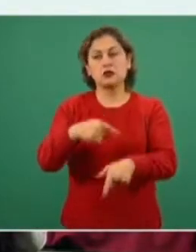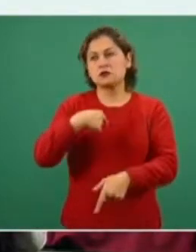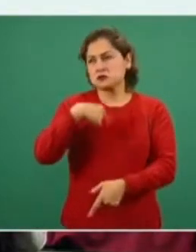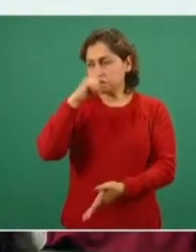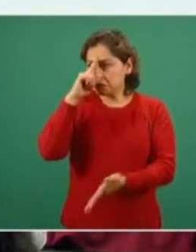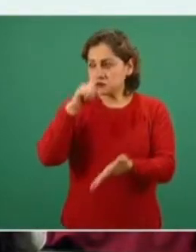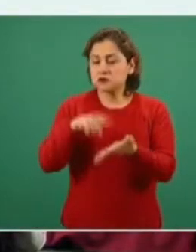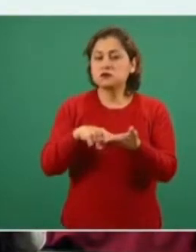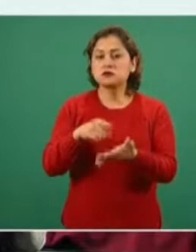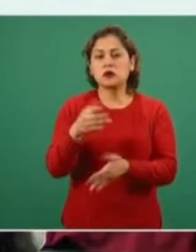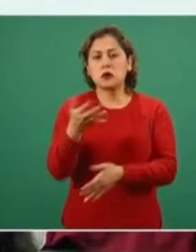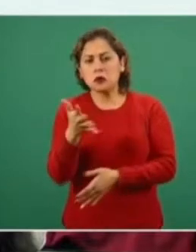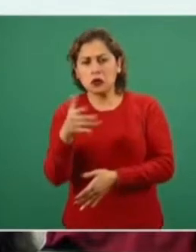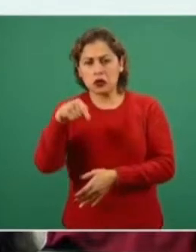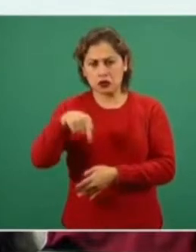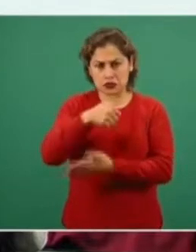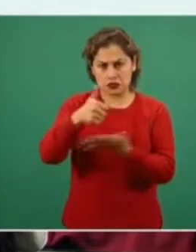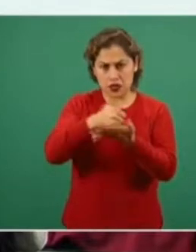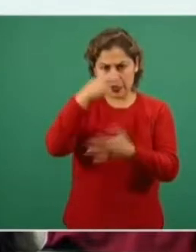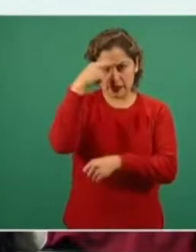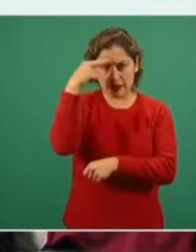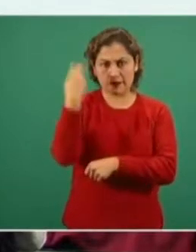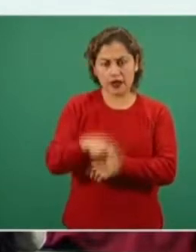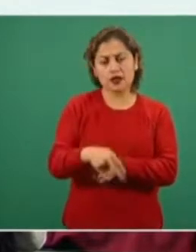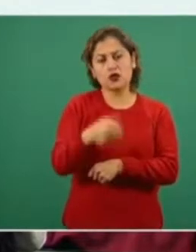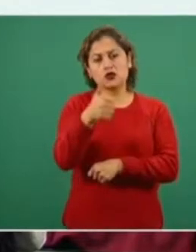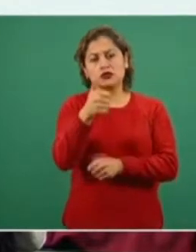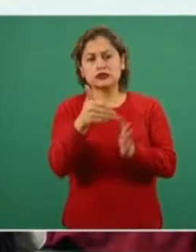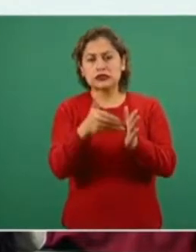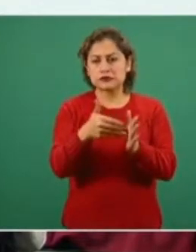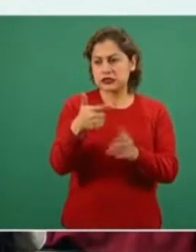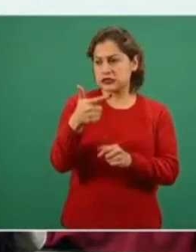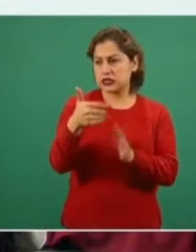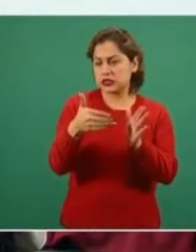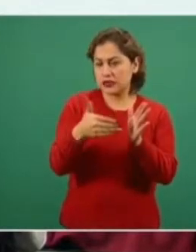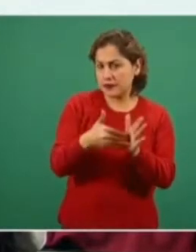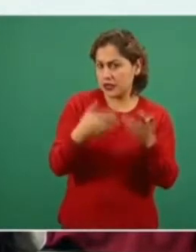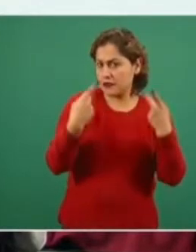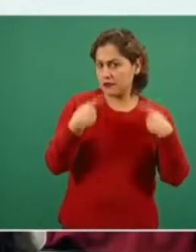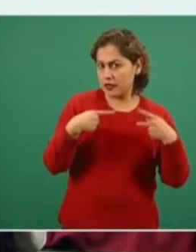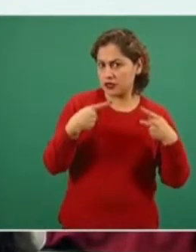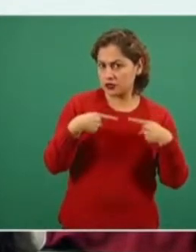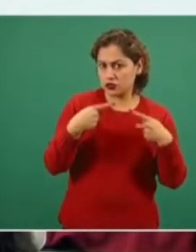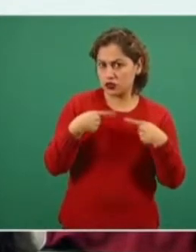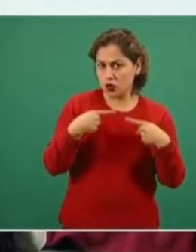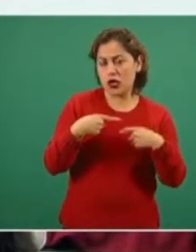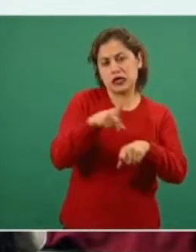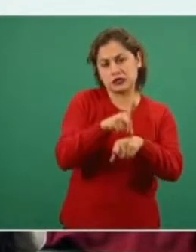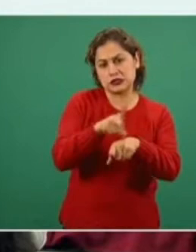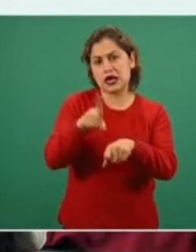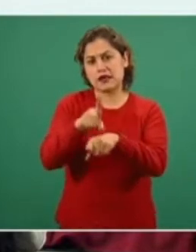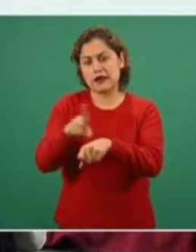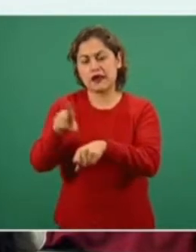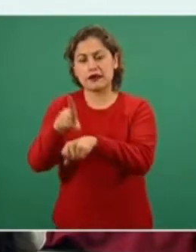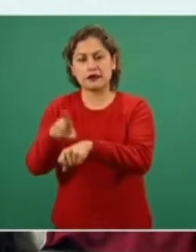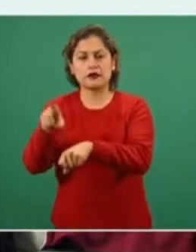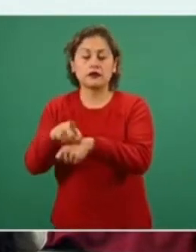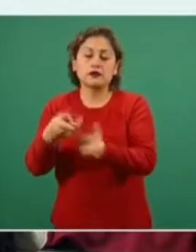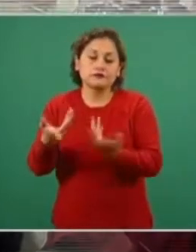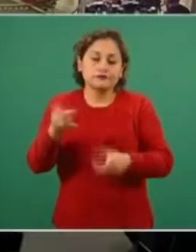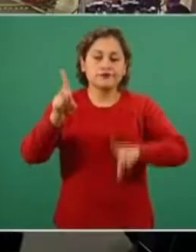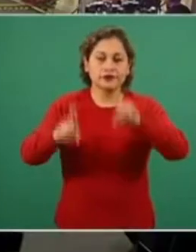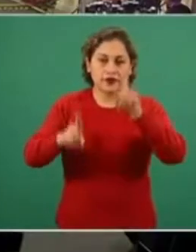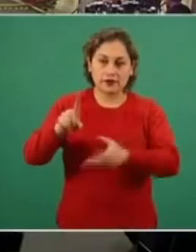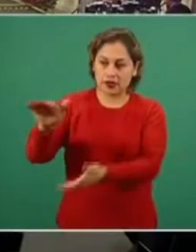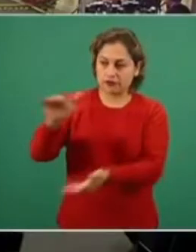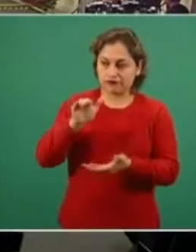México estaremos vacunando entre 6.000 y 7.000 personas diaria, de acuerdo a la